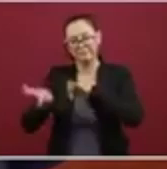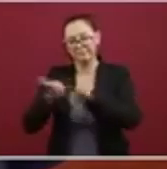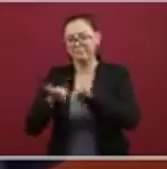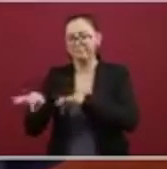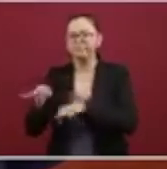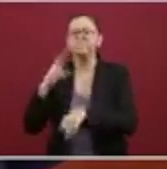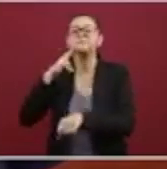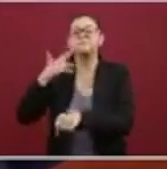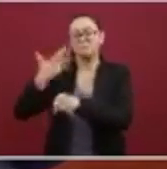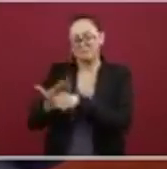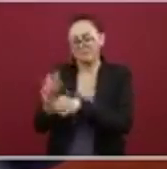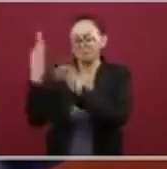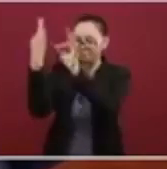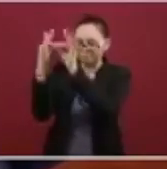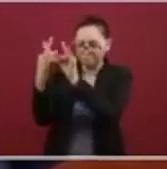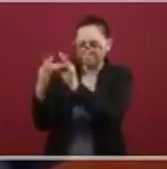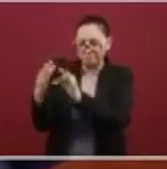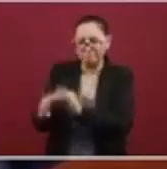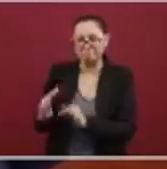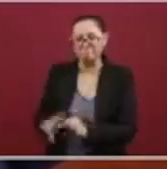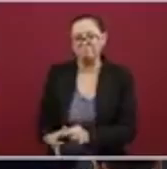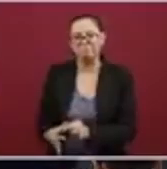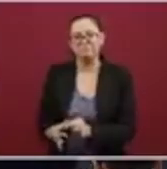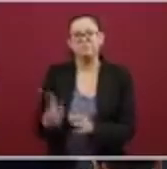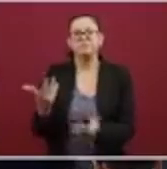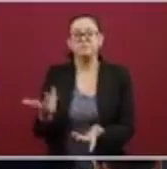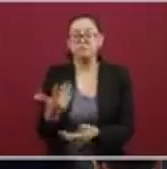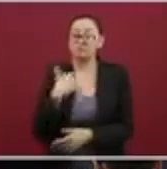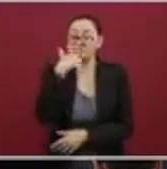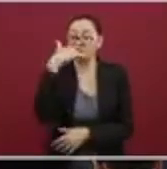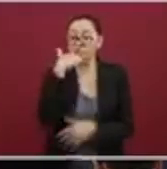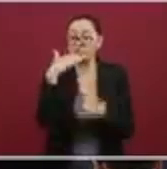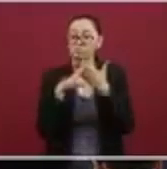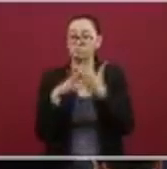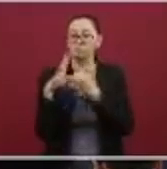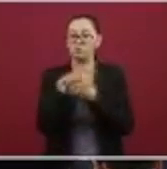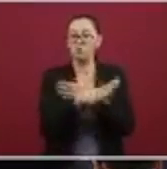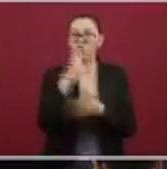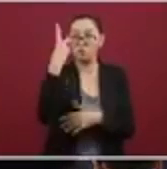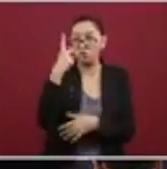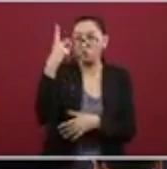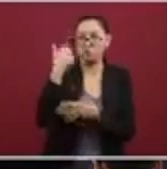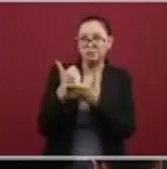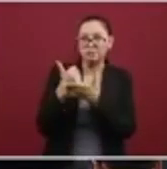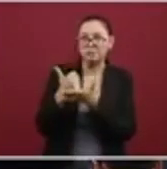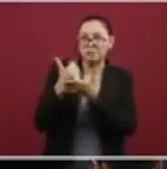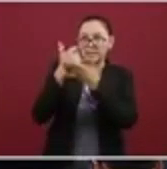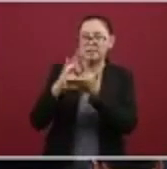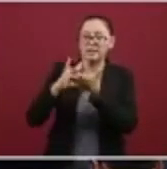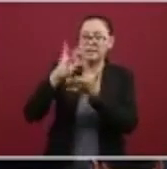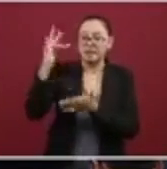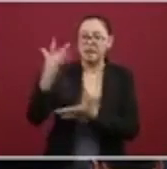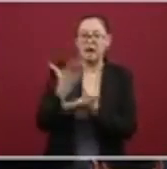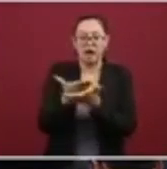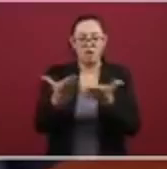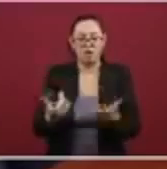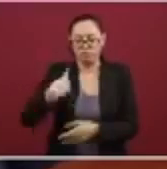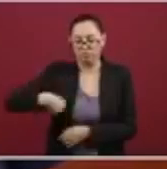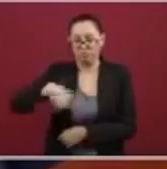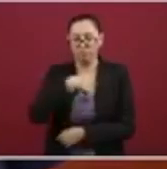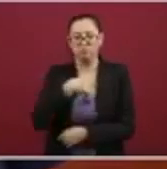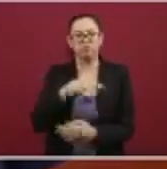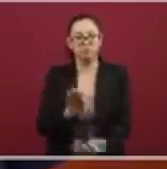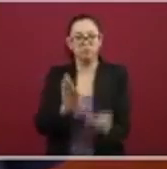ser responsable, no caer en la corrupción. Gracias a Dios, creo que por eso podemos estar acá enfrente a nuestro